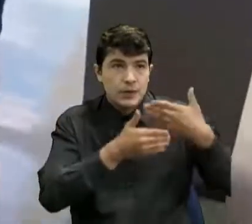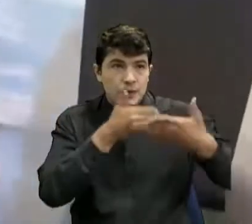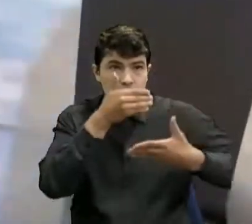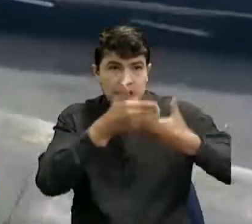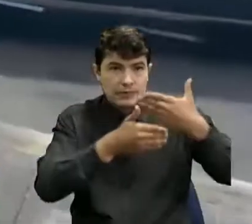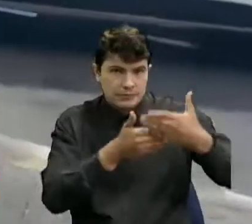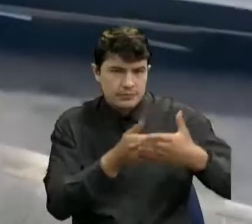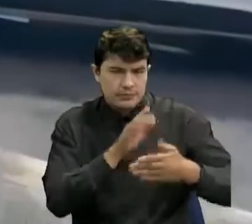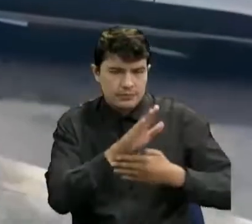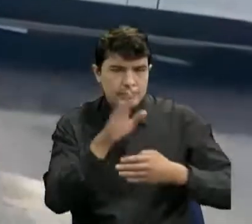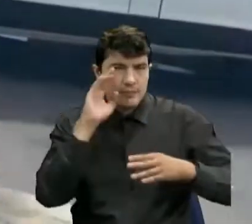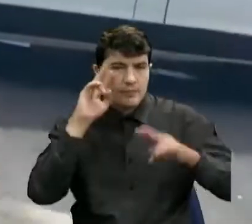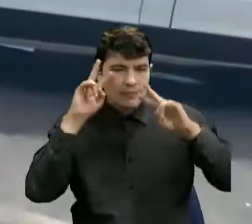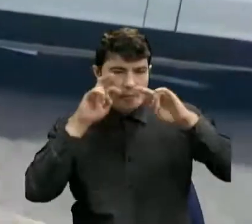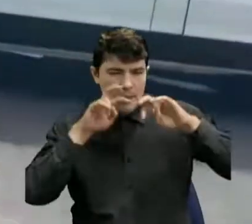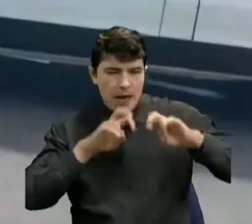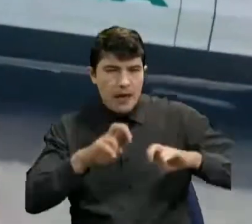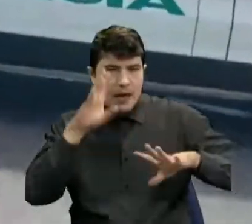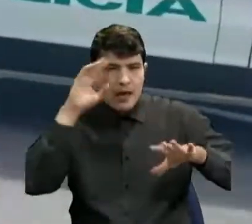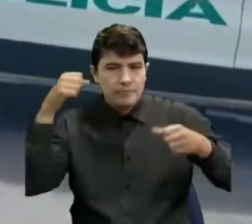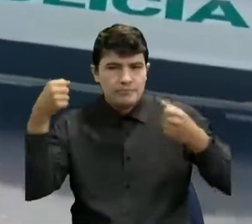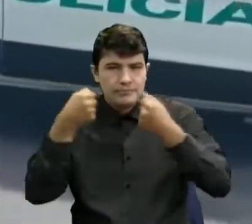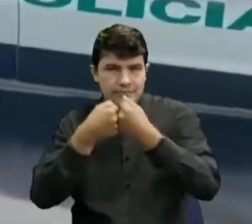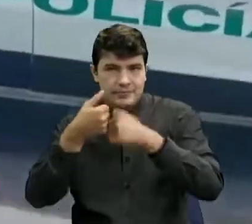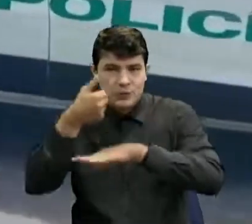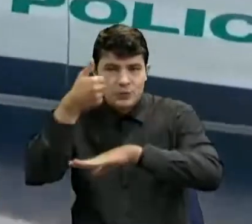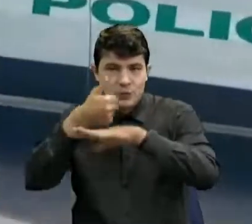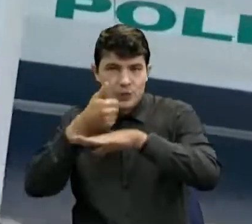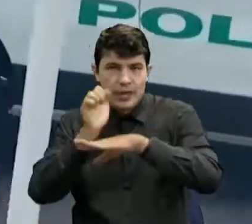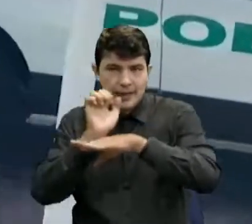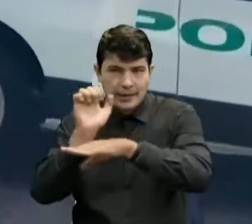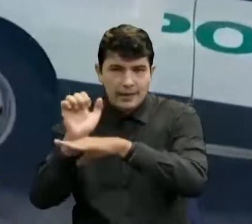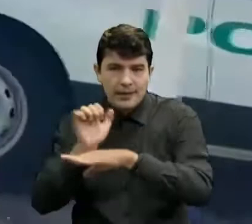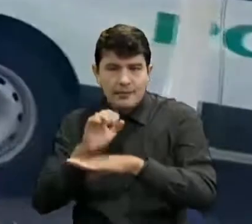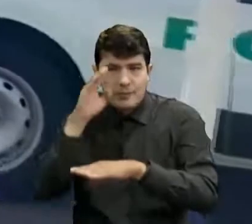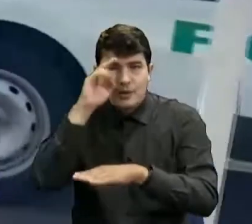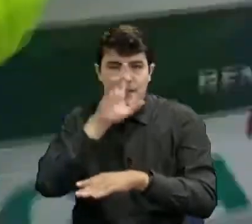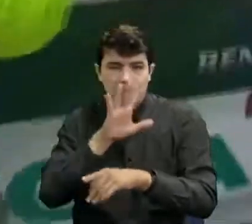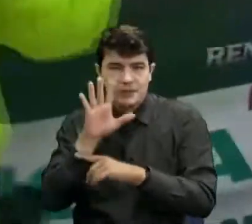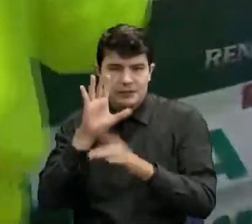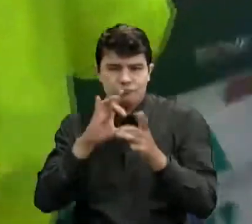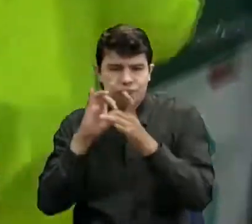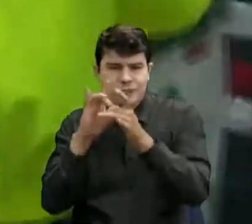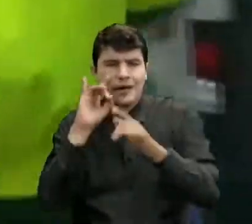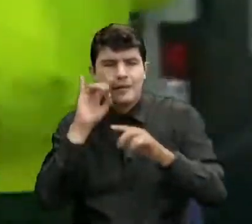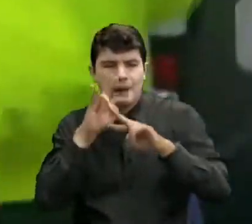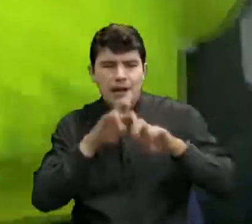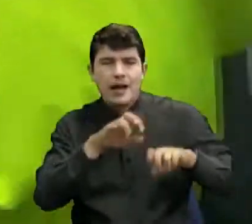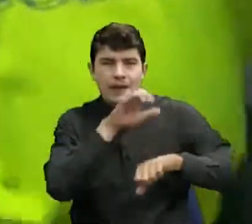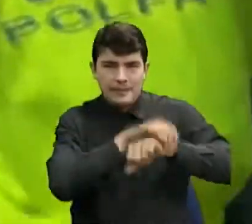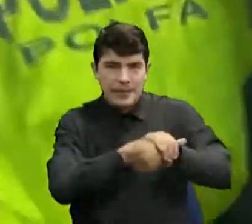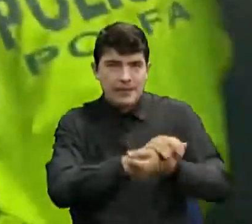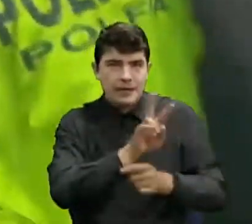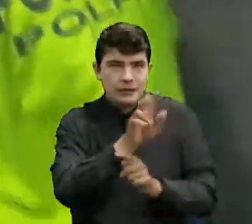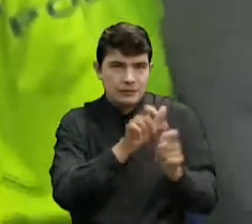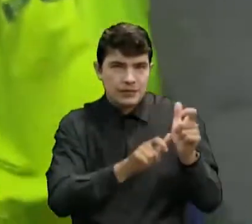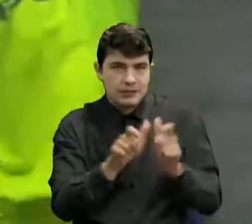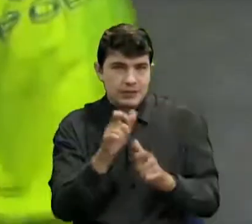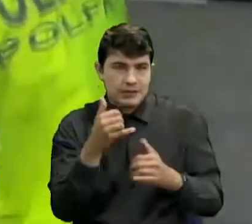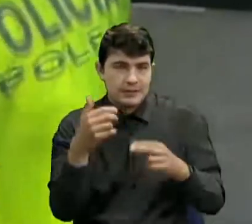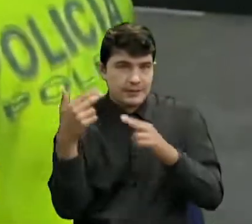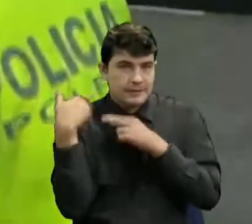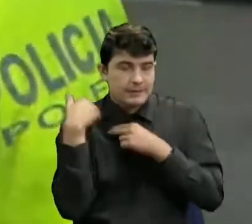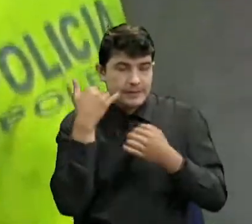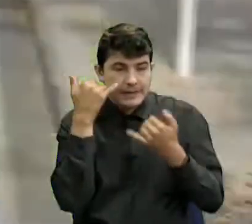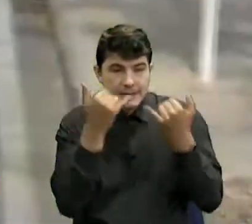en conjunto con el resto de autoridades del país. Pero para hablarnos sobre este tema, nos comenta el comandante de la